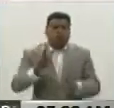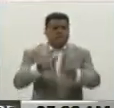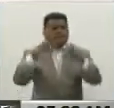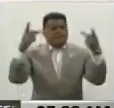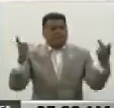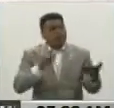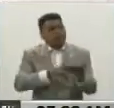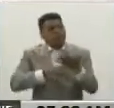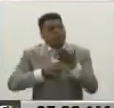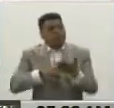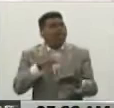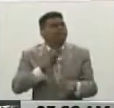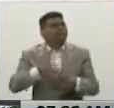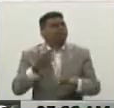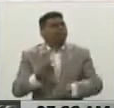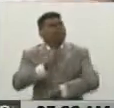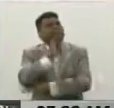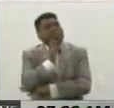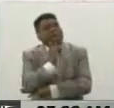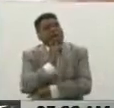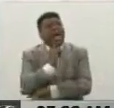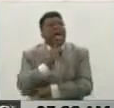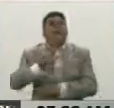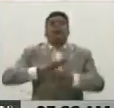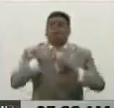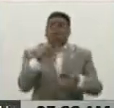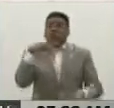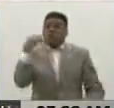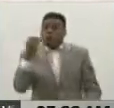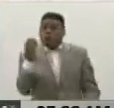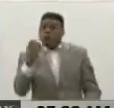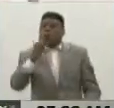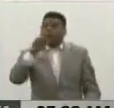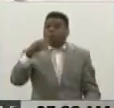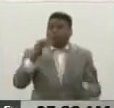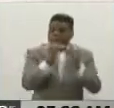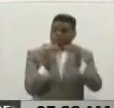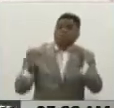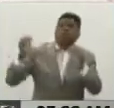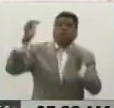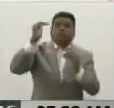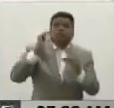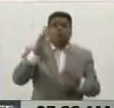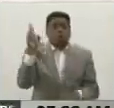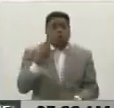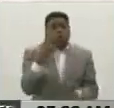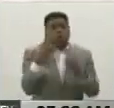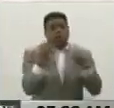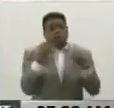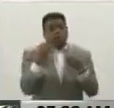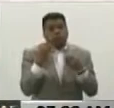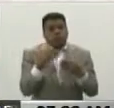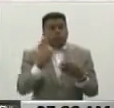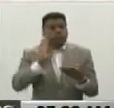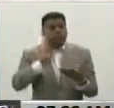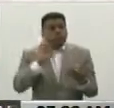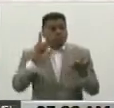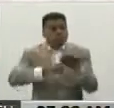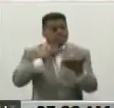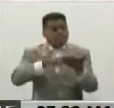Porque además es una población joven. Pero también tenemos una población adulto mayor que usa mucho las redes sociales, y eso fue un fenómeno